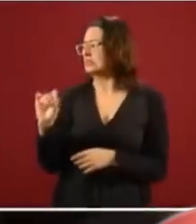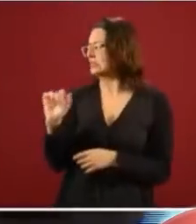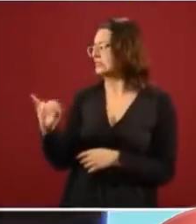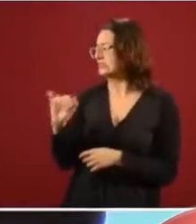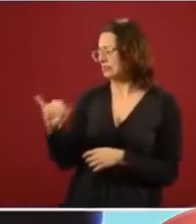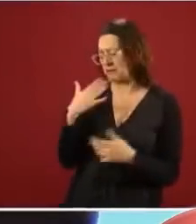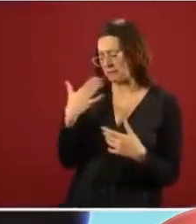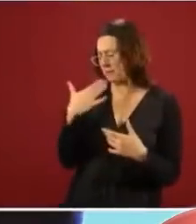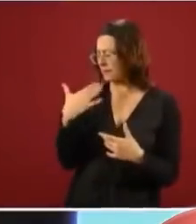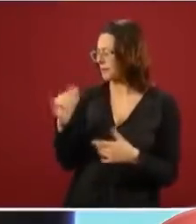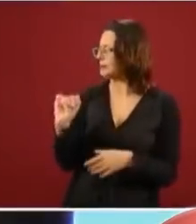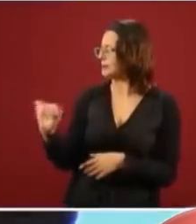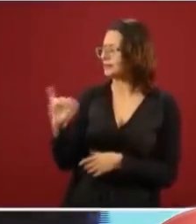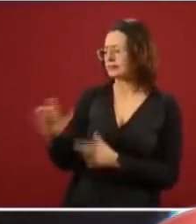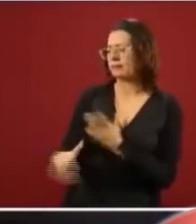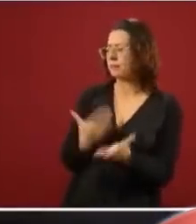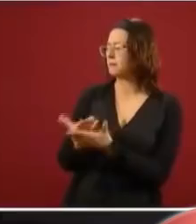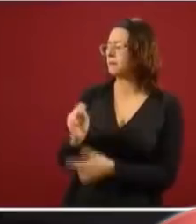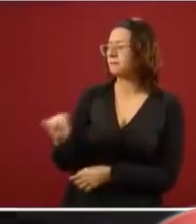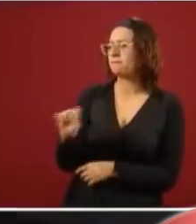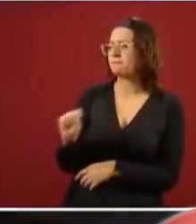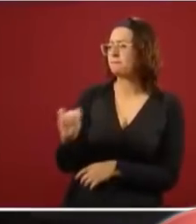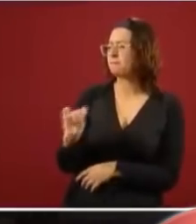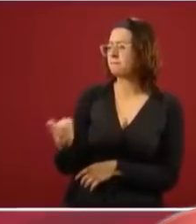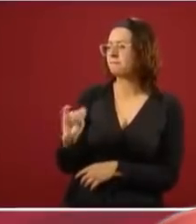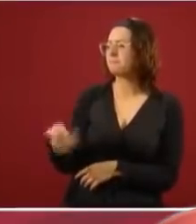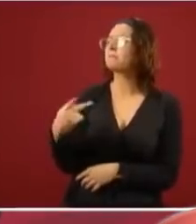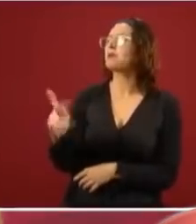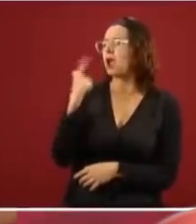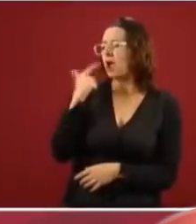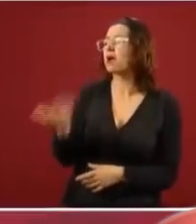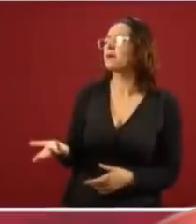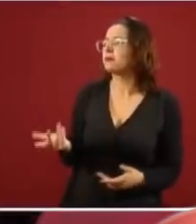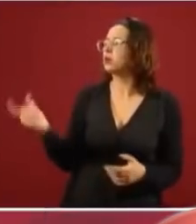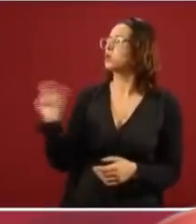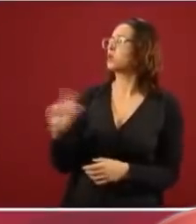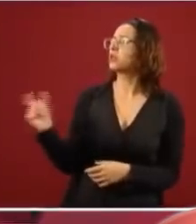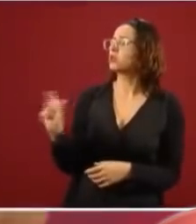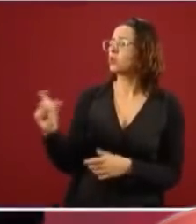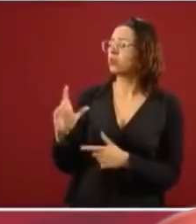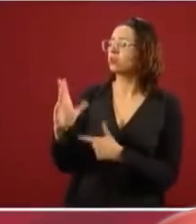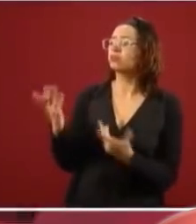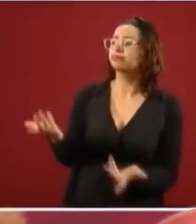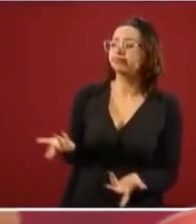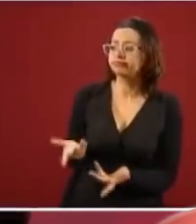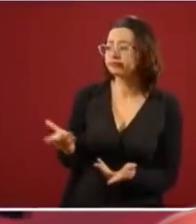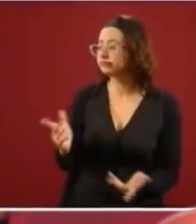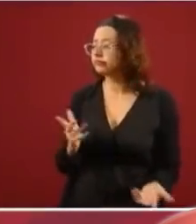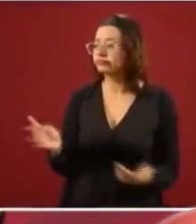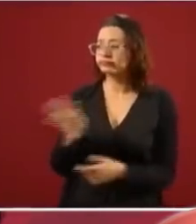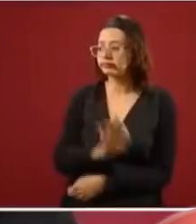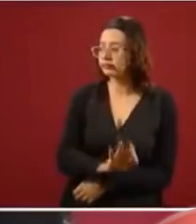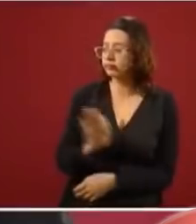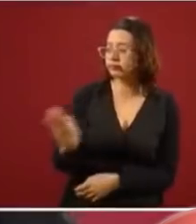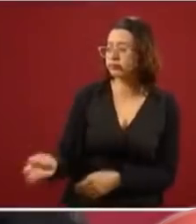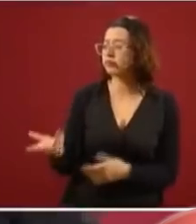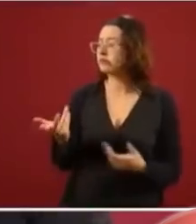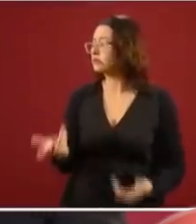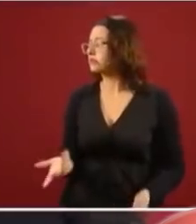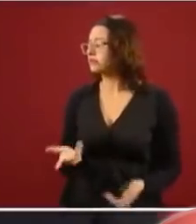Sí, está muy bien tu planteamiento, pero a ver, ¿cuándo se terminan